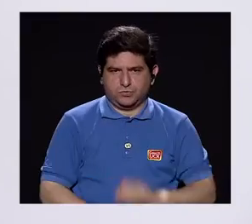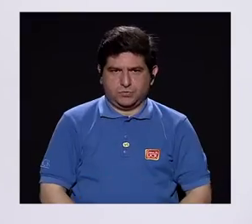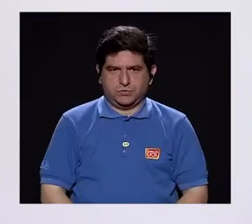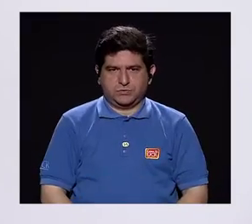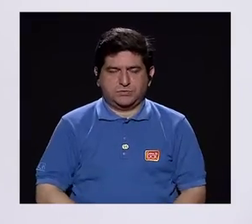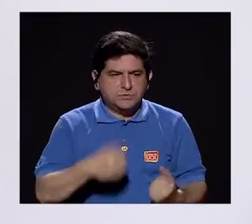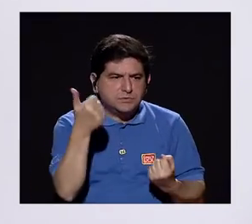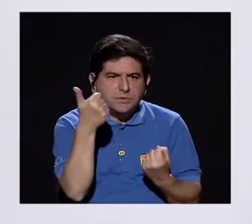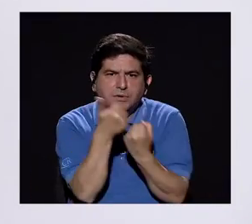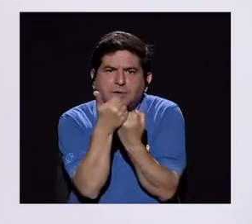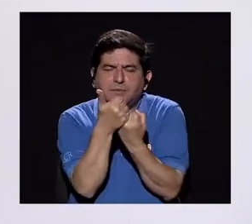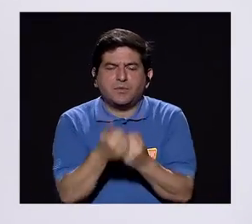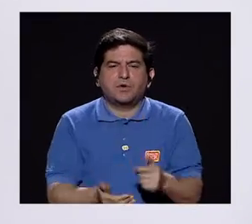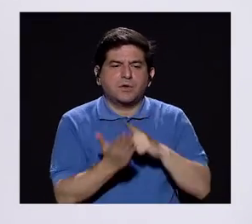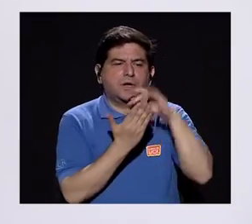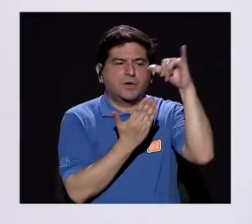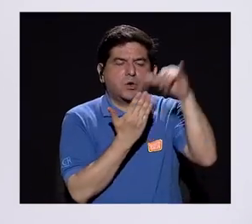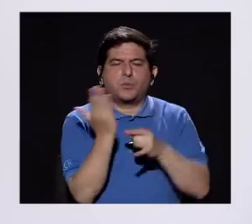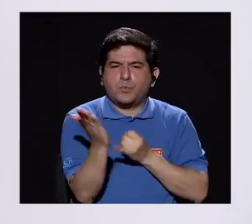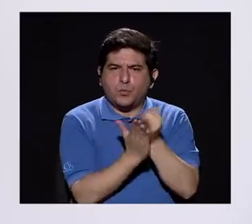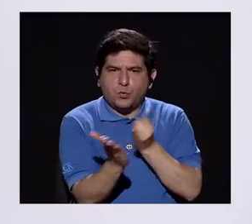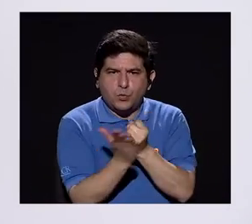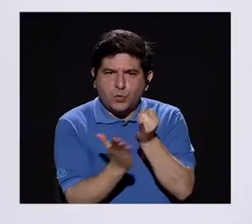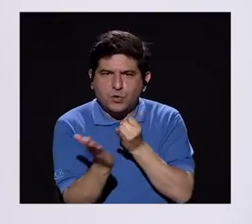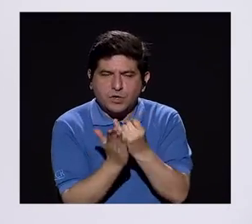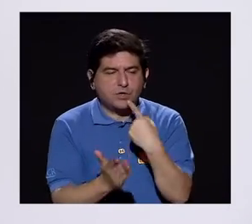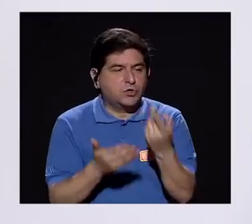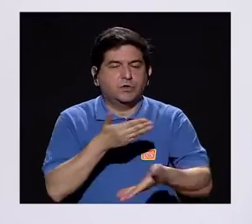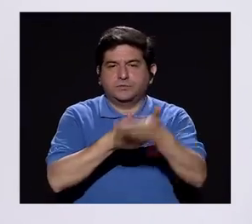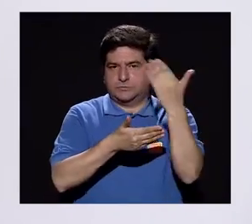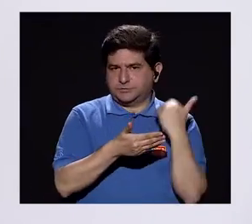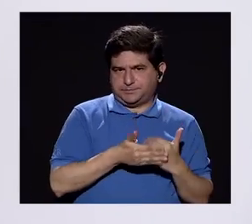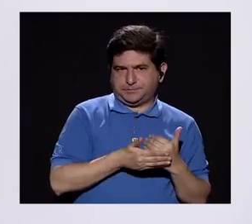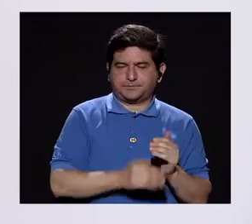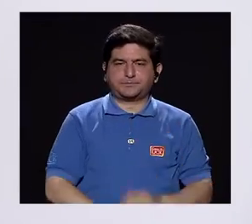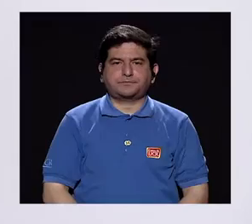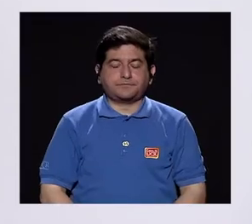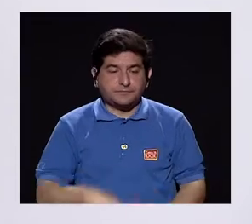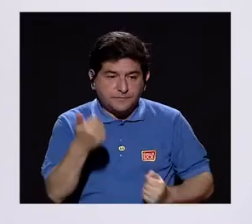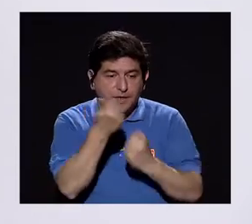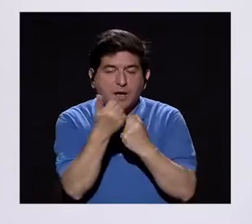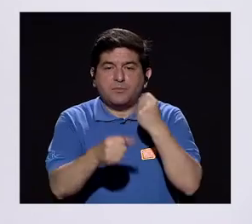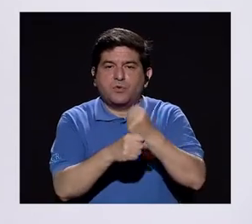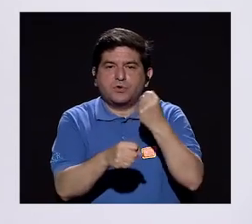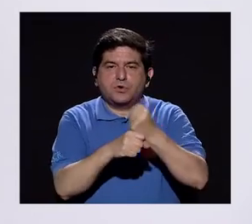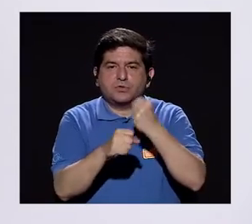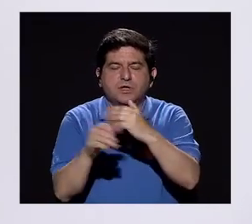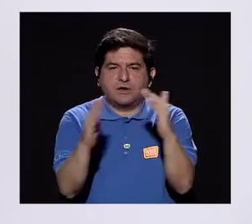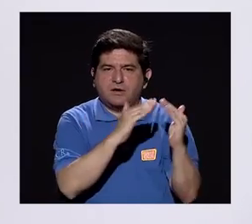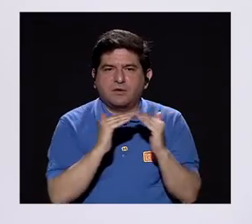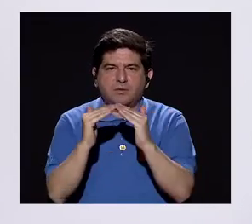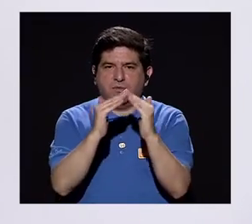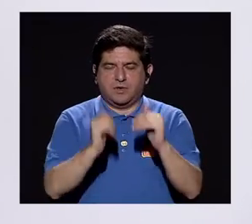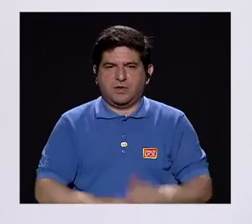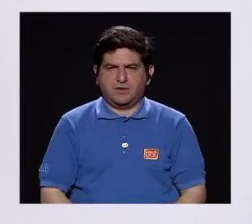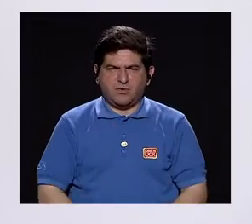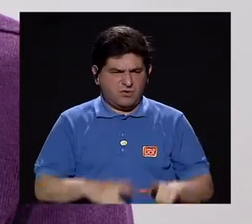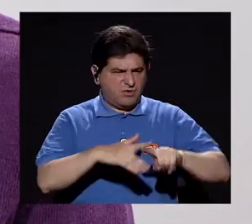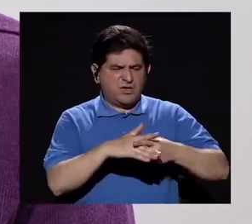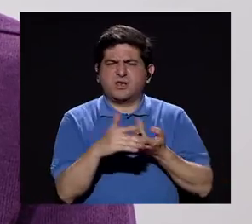apoyo a proyectos de investigación como les mencionaba apoyo a trabajos comunales también